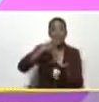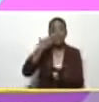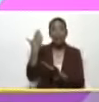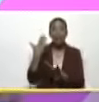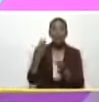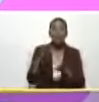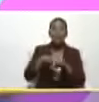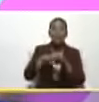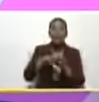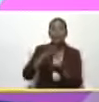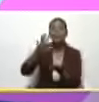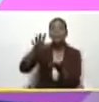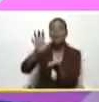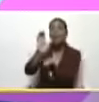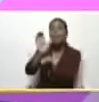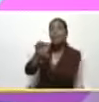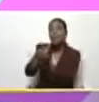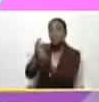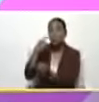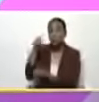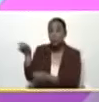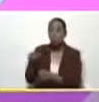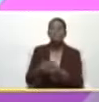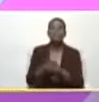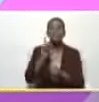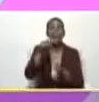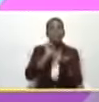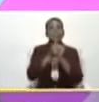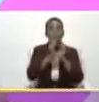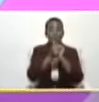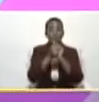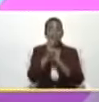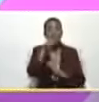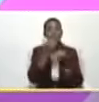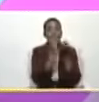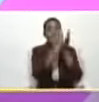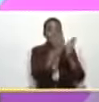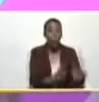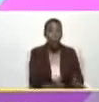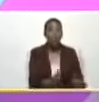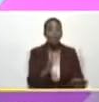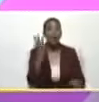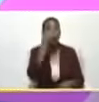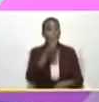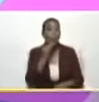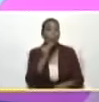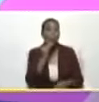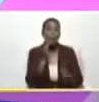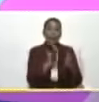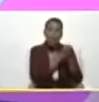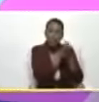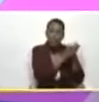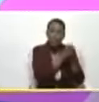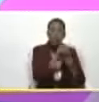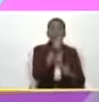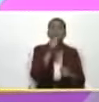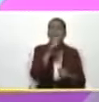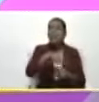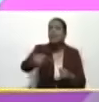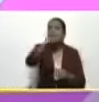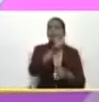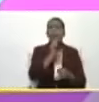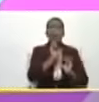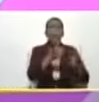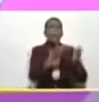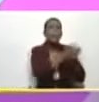depores deporte es vida también como Existen los estudiantes que hacen deportes tenemos los jóvenes emprendedores Dónde están los emprendedores levanten